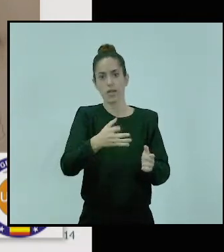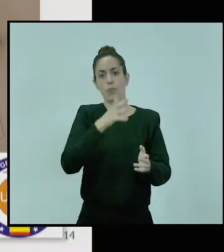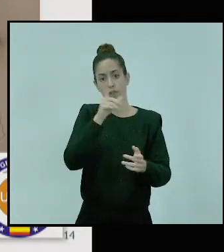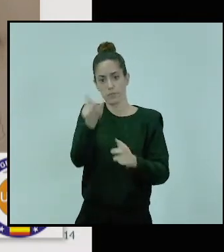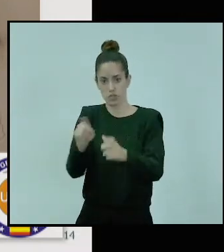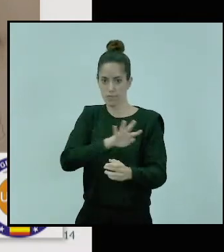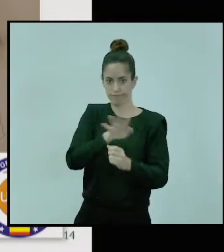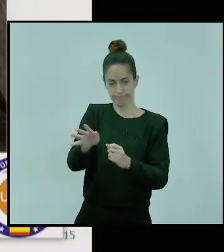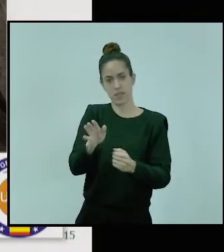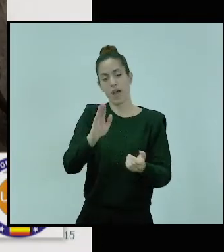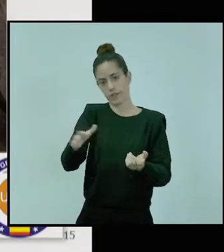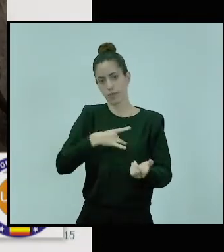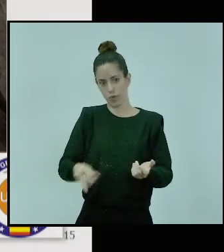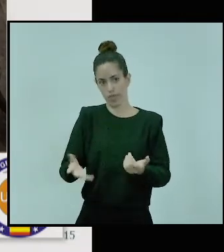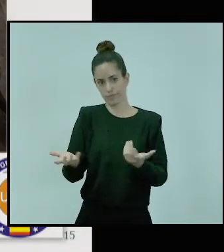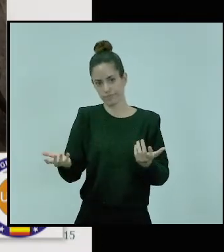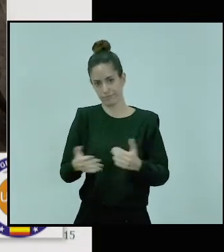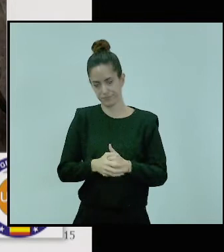intervinientes.